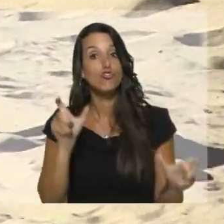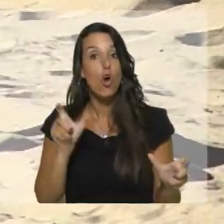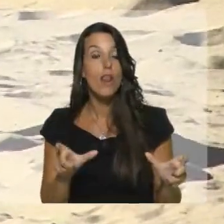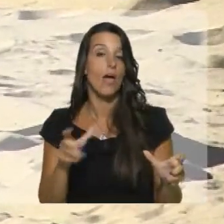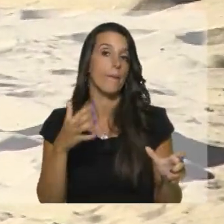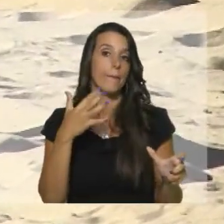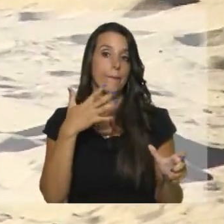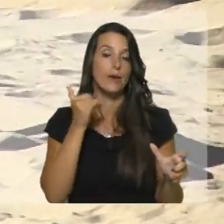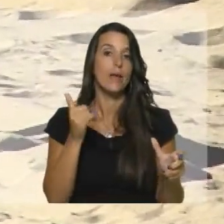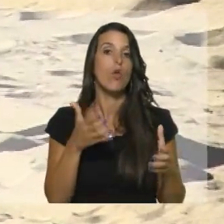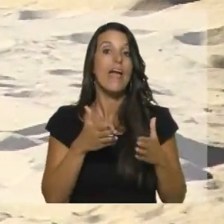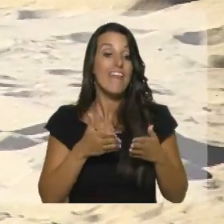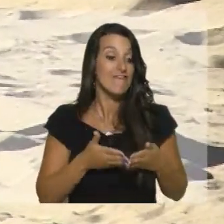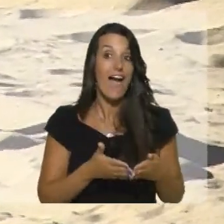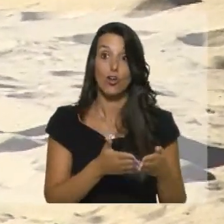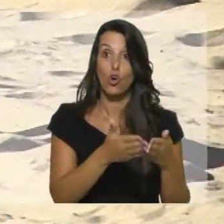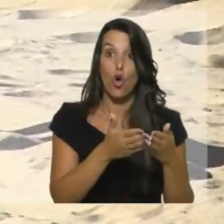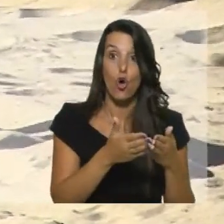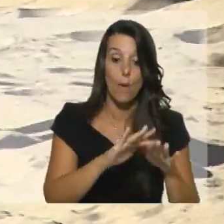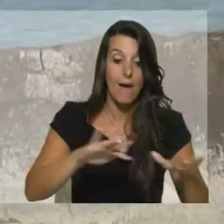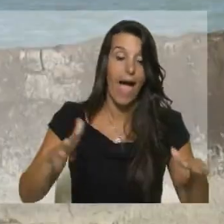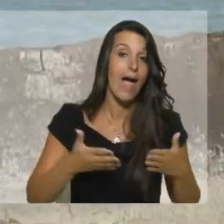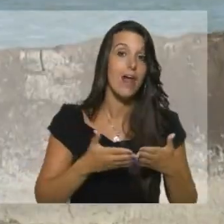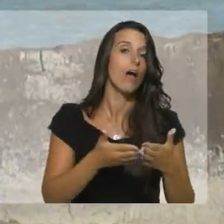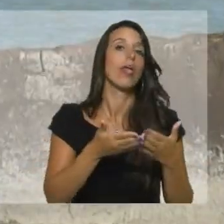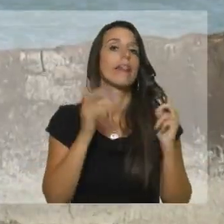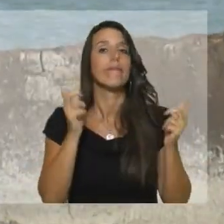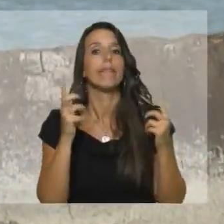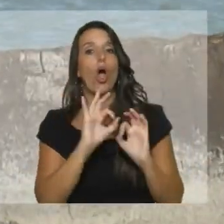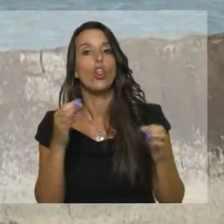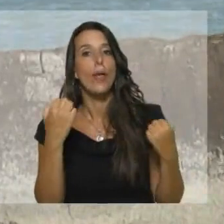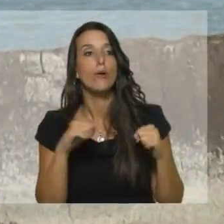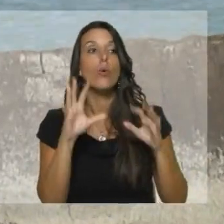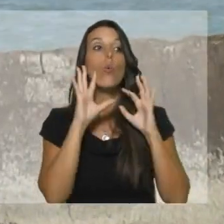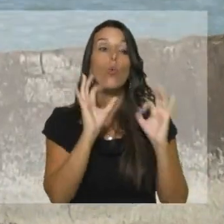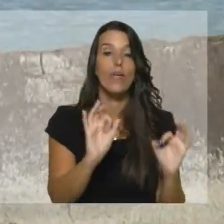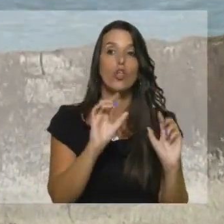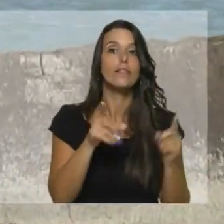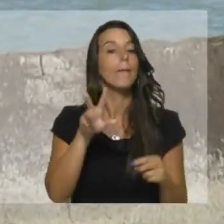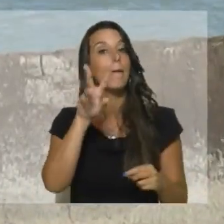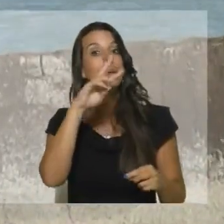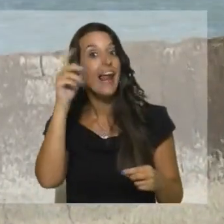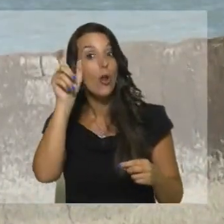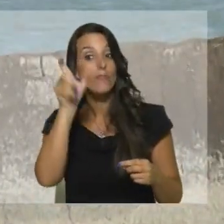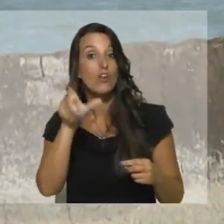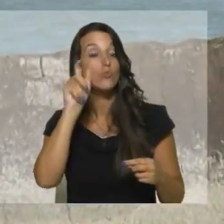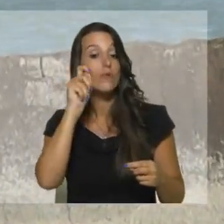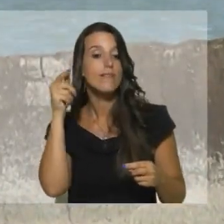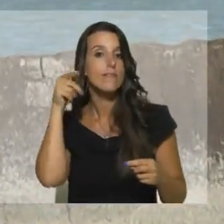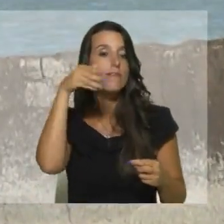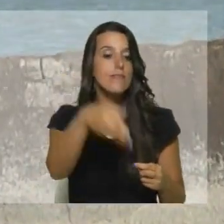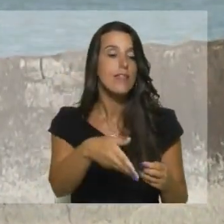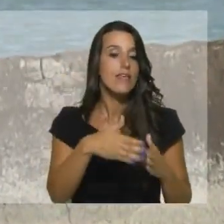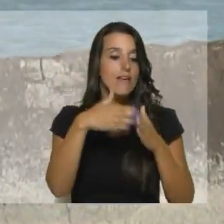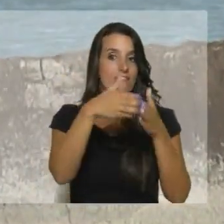a la mar en embarcaciones, ya sea recreativas o deportivas, así como para el veraneante que se acerca a nuestras costas para tomar